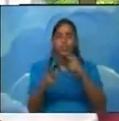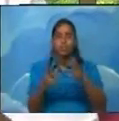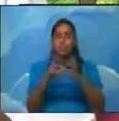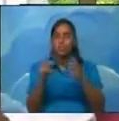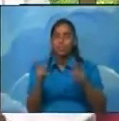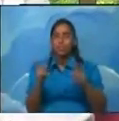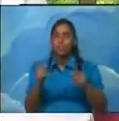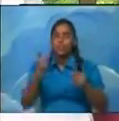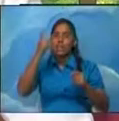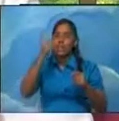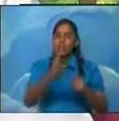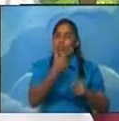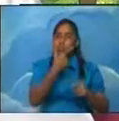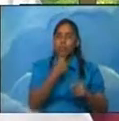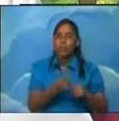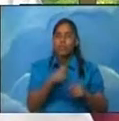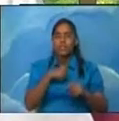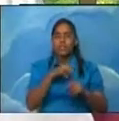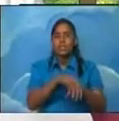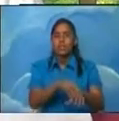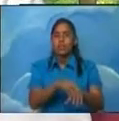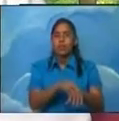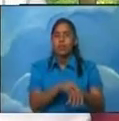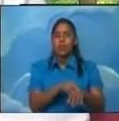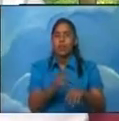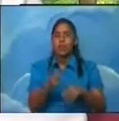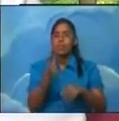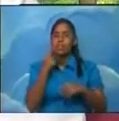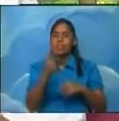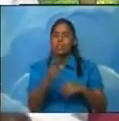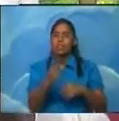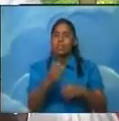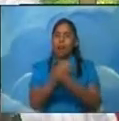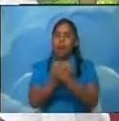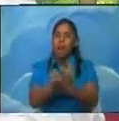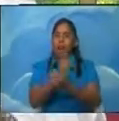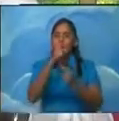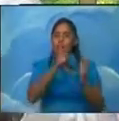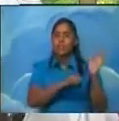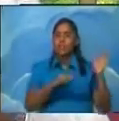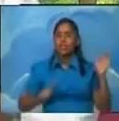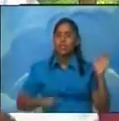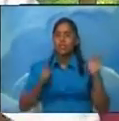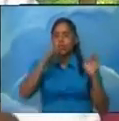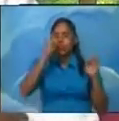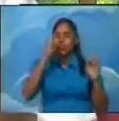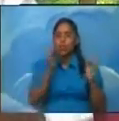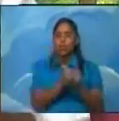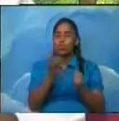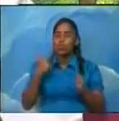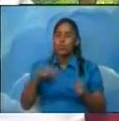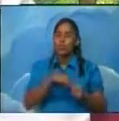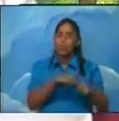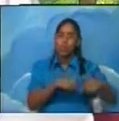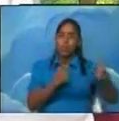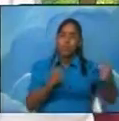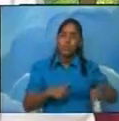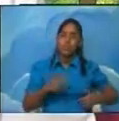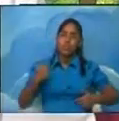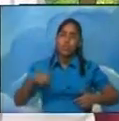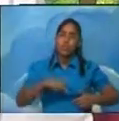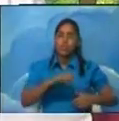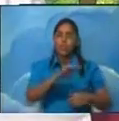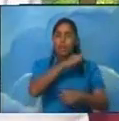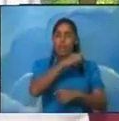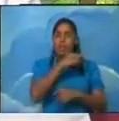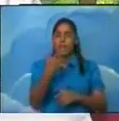dice que son fácil de llevarlo. Dice, amarás al Señor tu Dios con todo vuestro corazón y con toda vuestra alma.